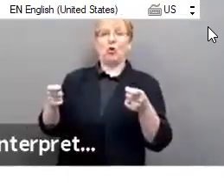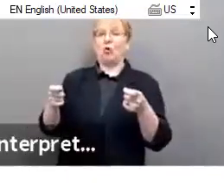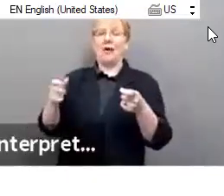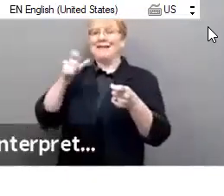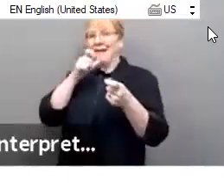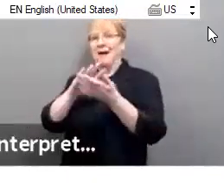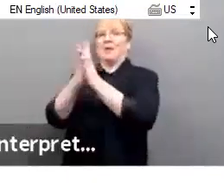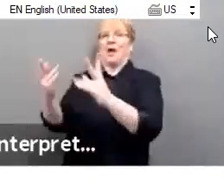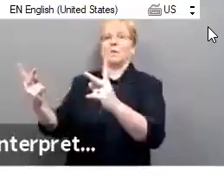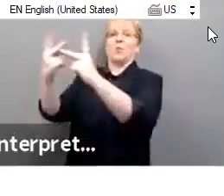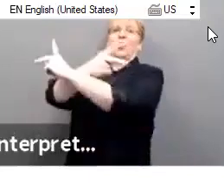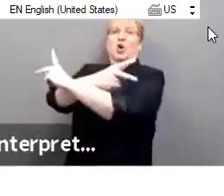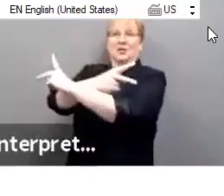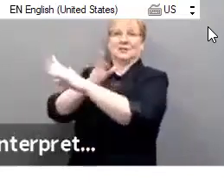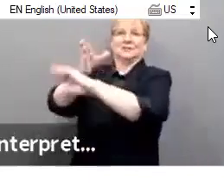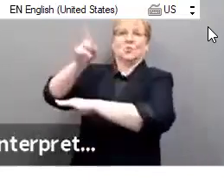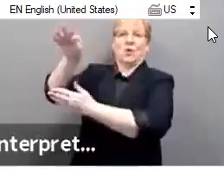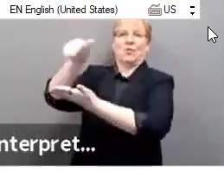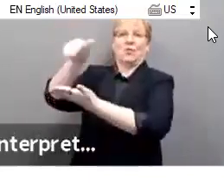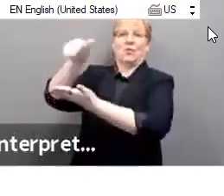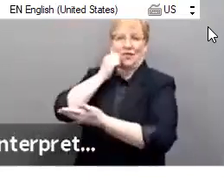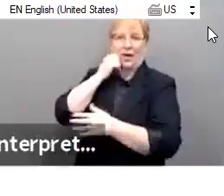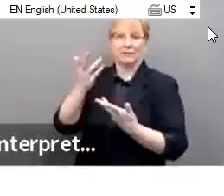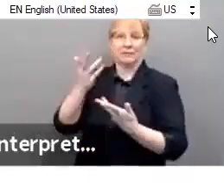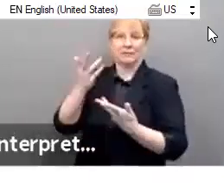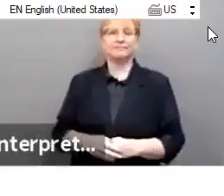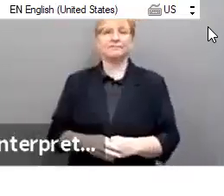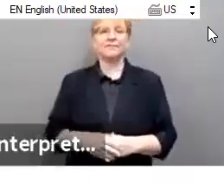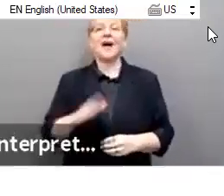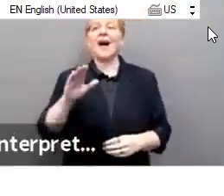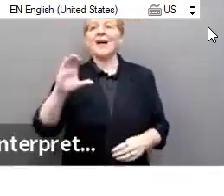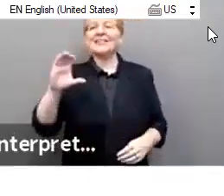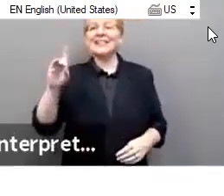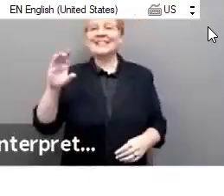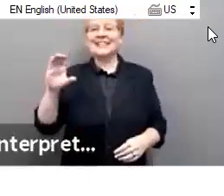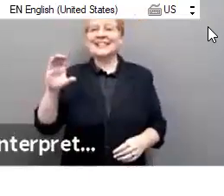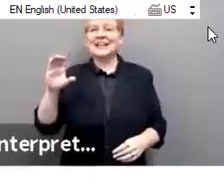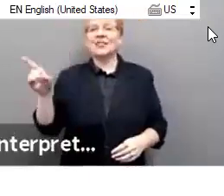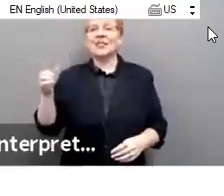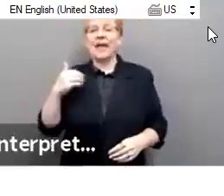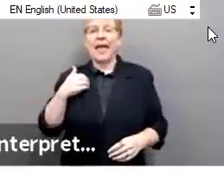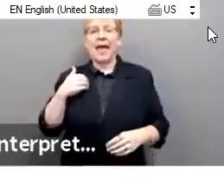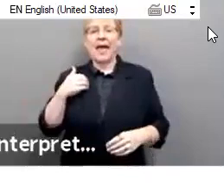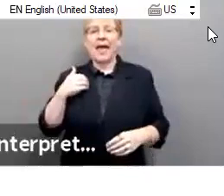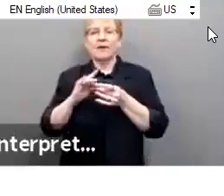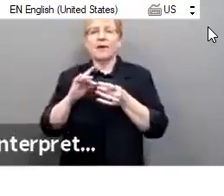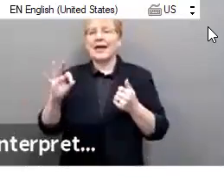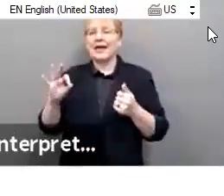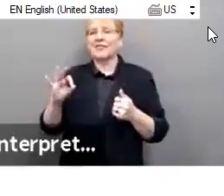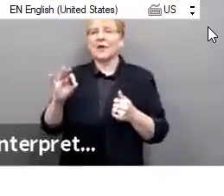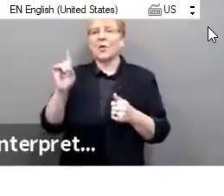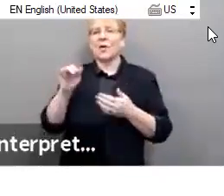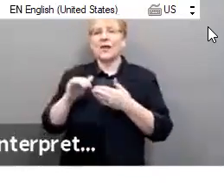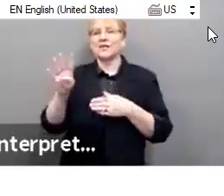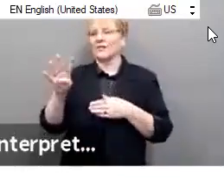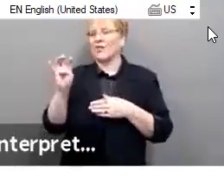cuando empiece a bajar. Pero el utilizar cubrebocas, un mayor índice de combinación, aunque